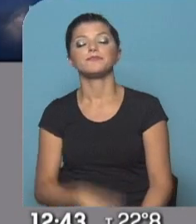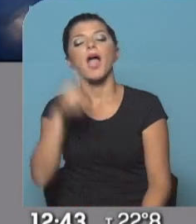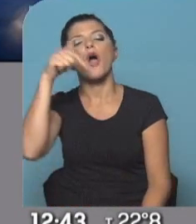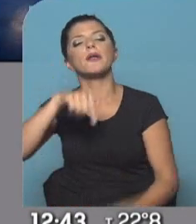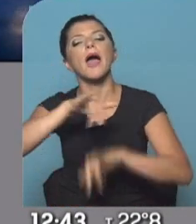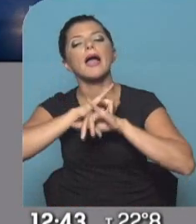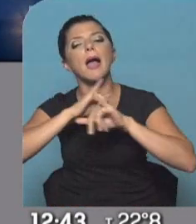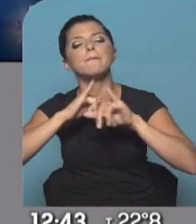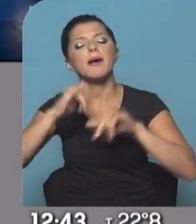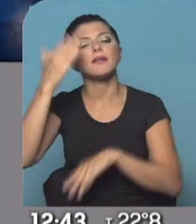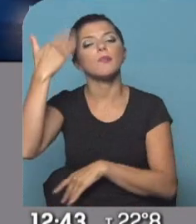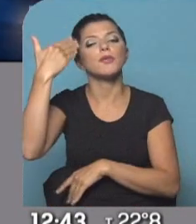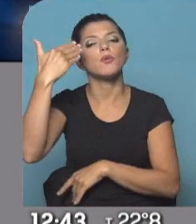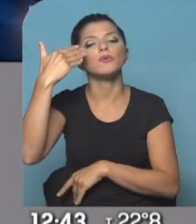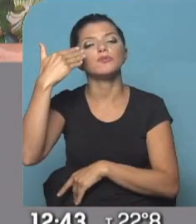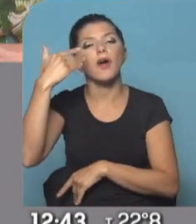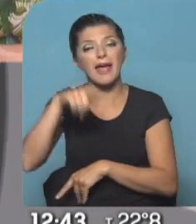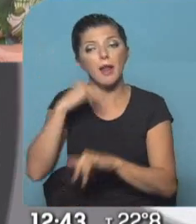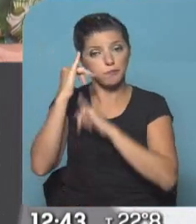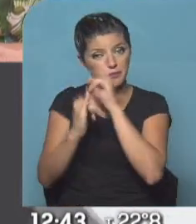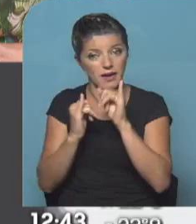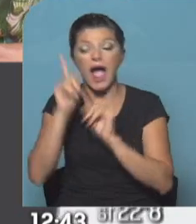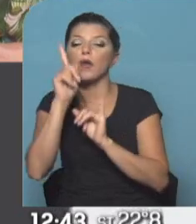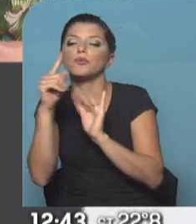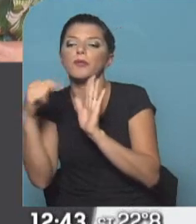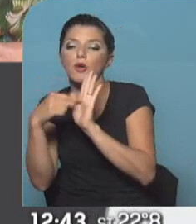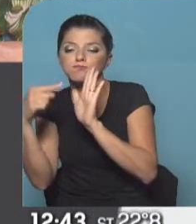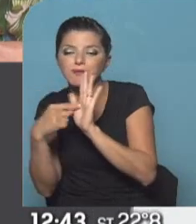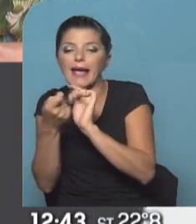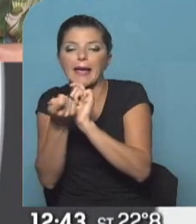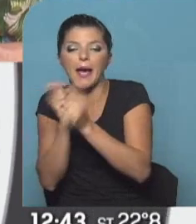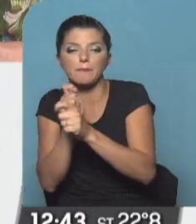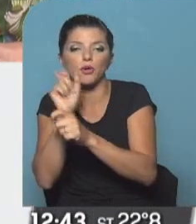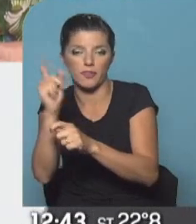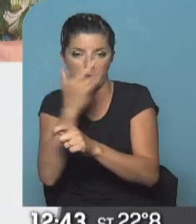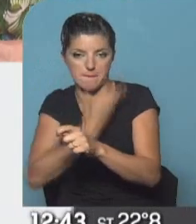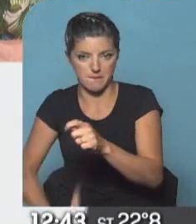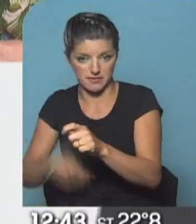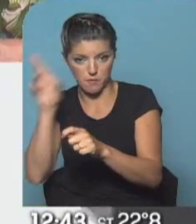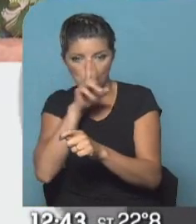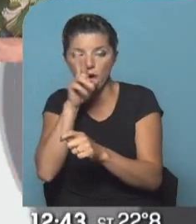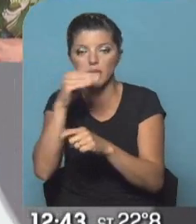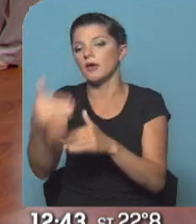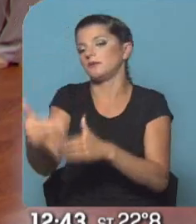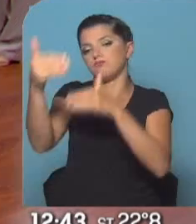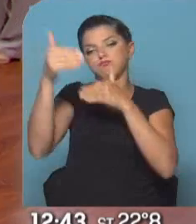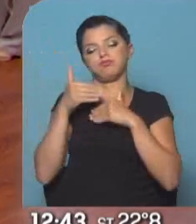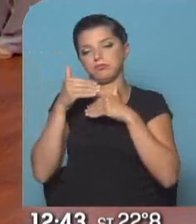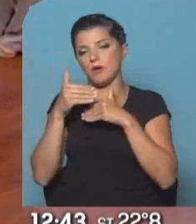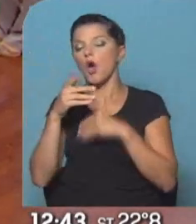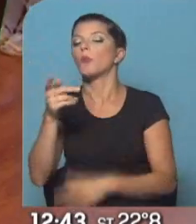campaña es dar marcha atrás con algunas de las tímidas reformas que hizo Michelle Bachelet en su gestión, como tiene que ver el régimen de